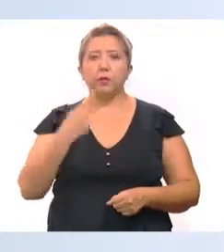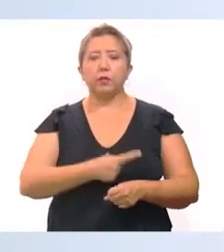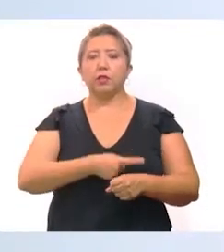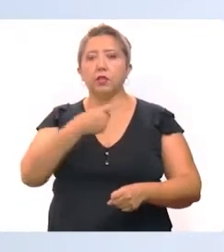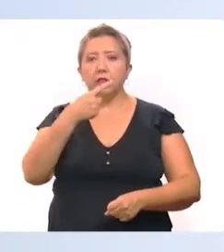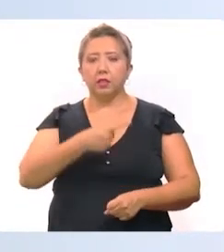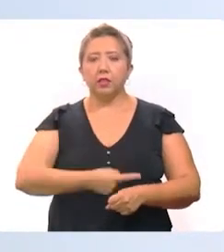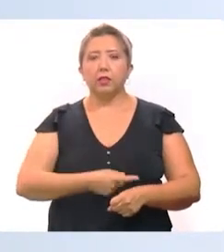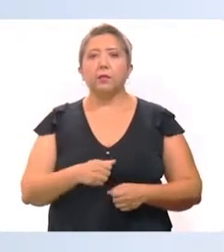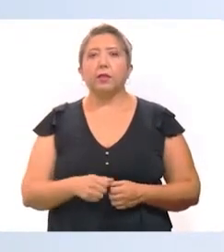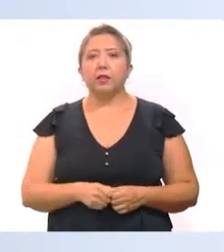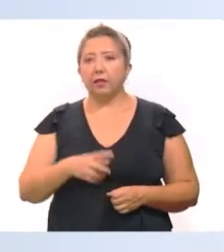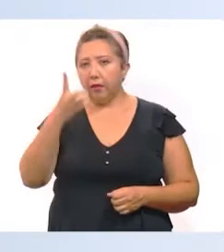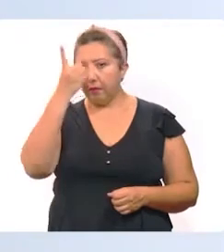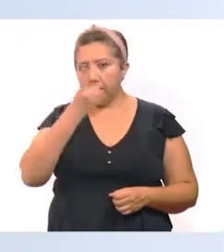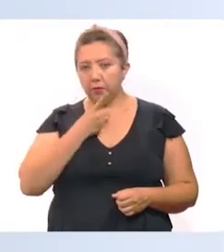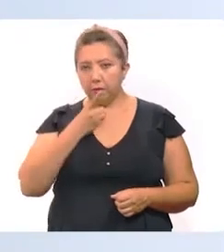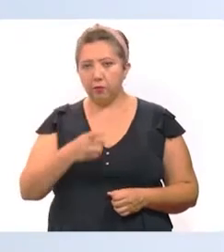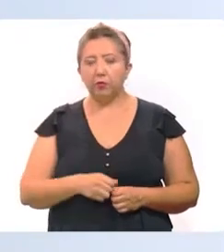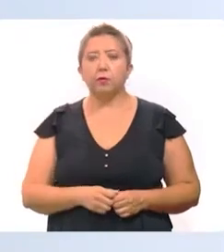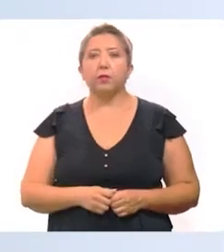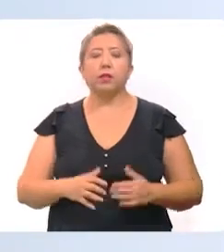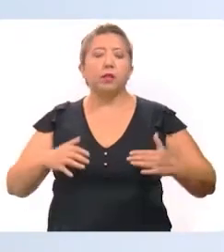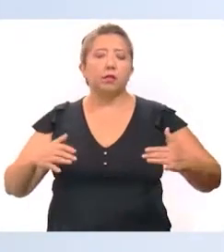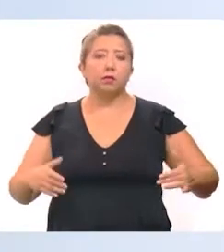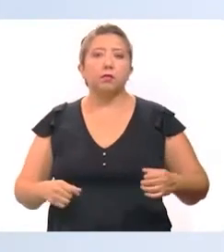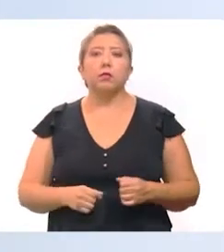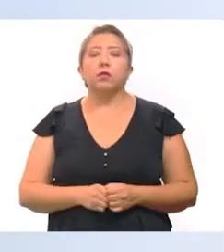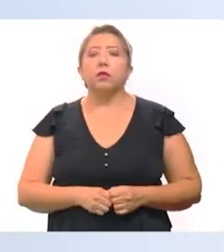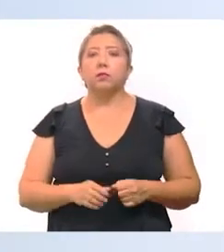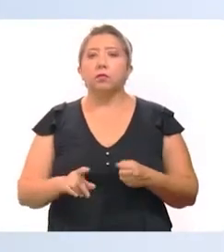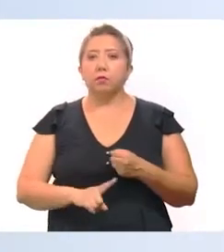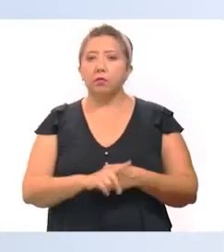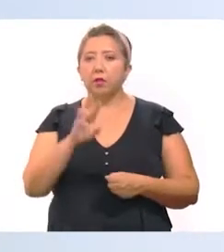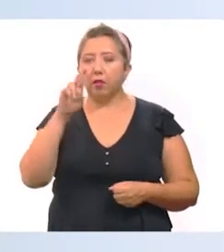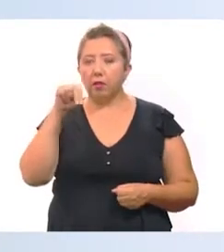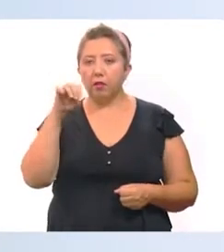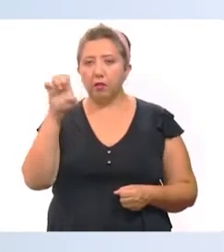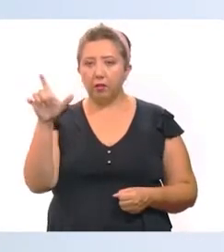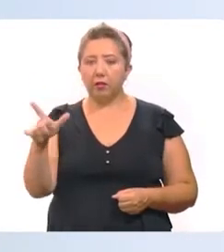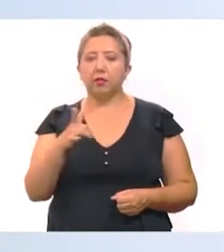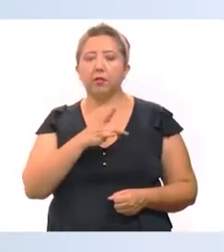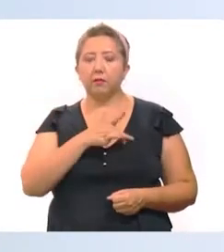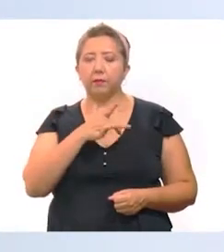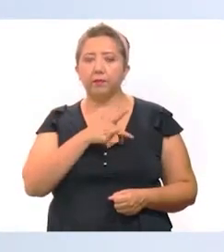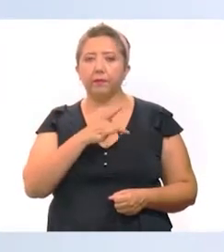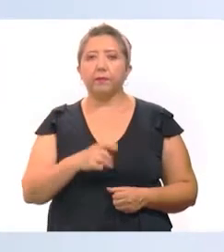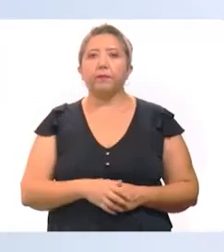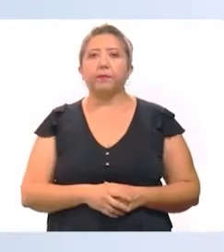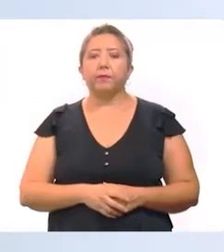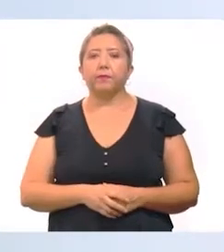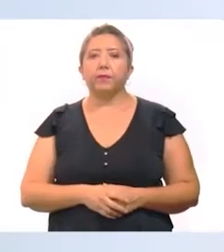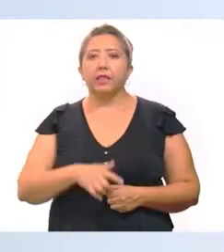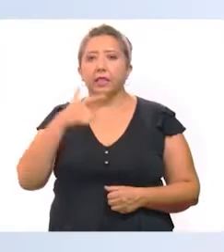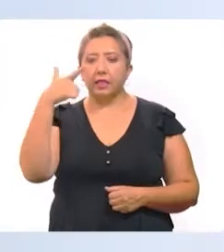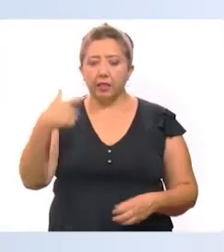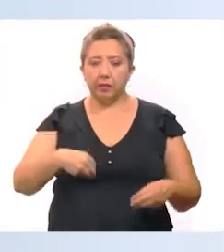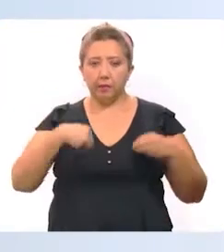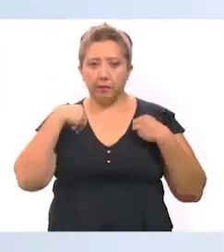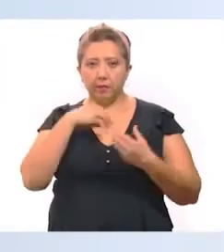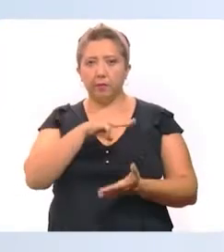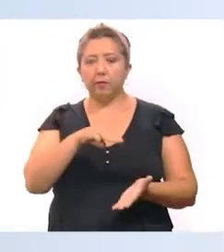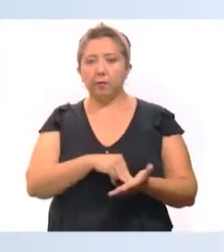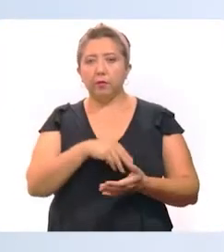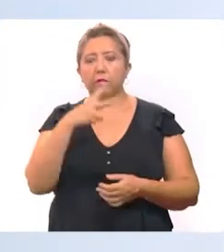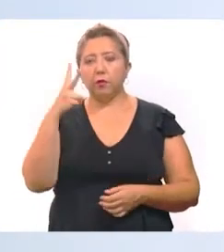fueron hipertensión arterial sistémica, diabetes mellitus, obesidad, insuficiencia renal crónica y cardiopatía. 7 residían en